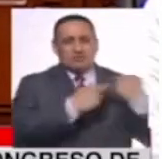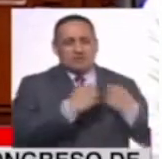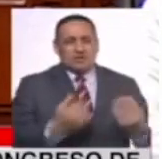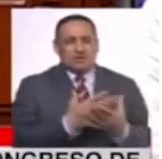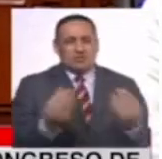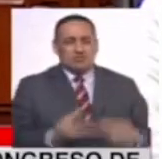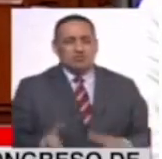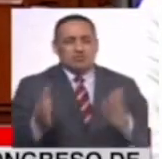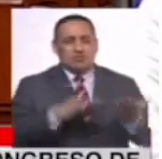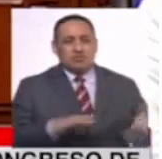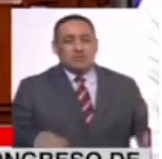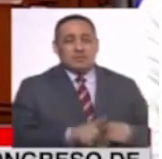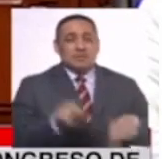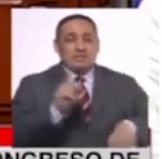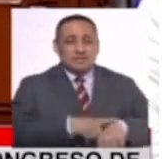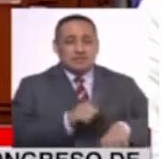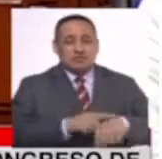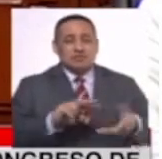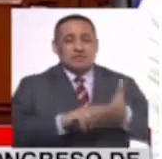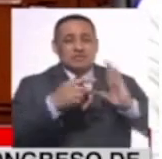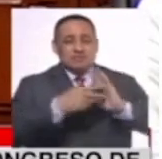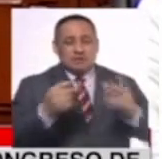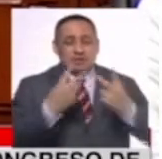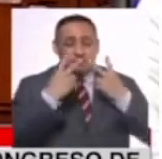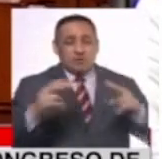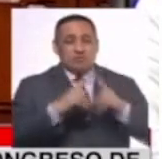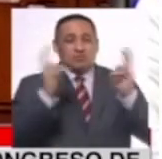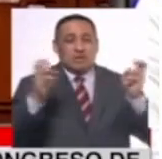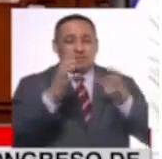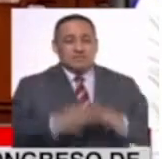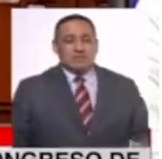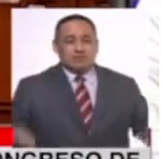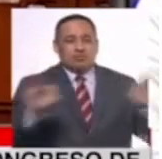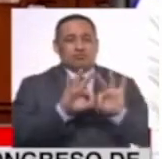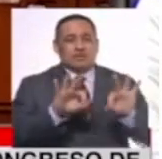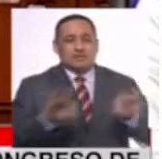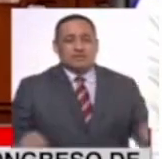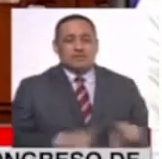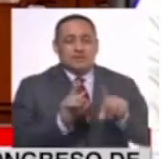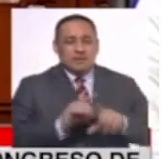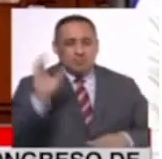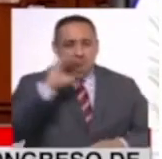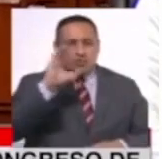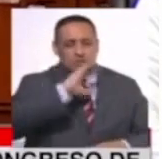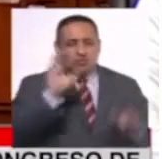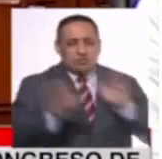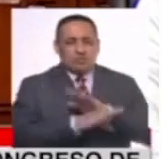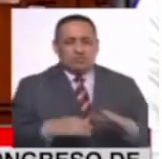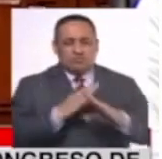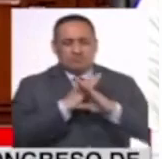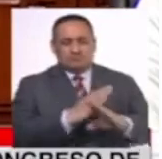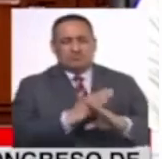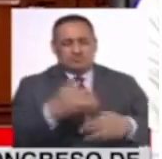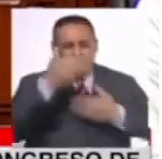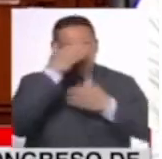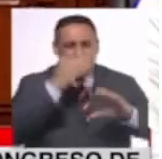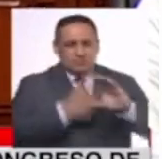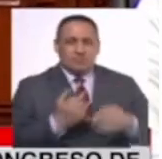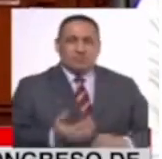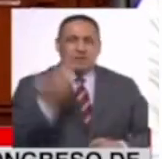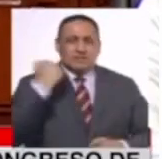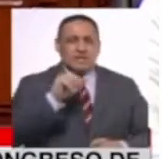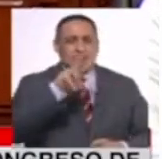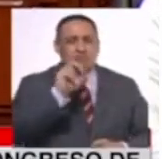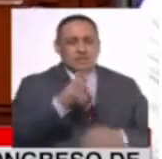de miles de muertes. Esta fecha constituye uno de los hitos más importantes alcanzados en la lucha contra el terrorismo en los